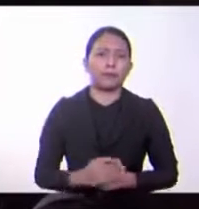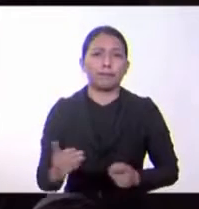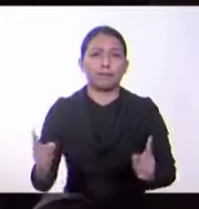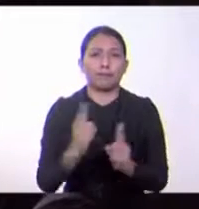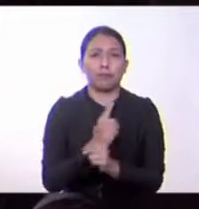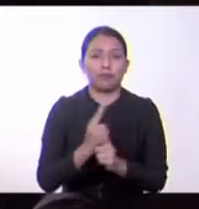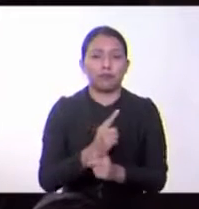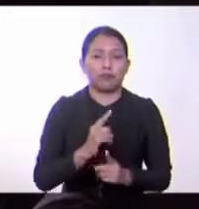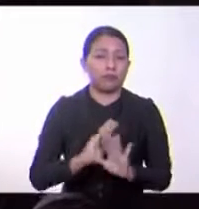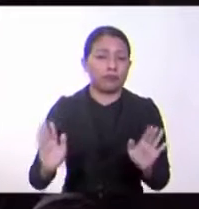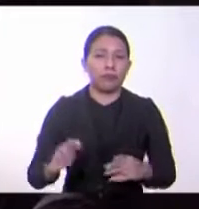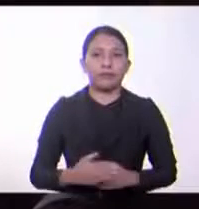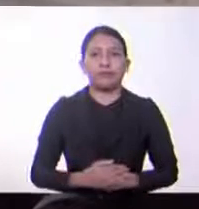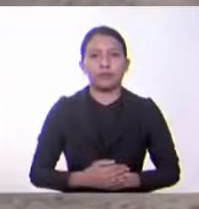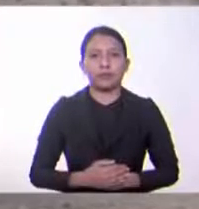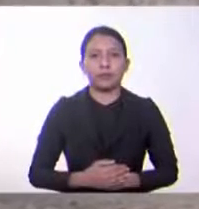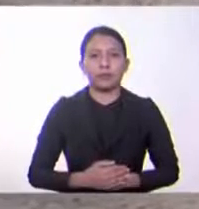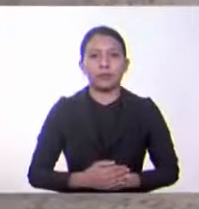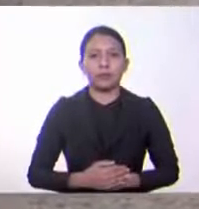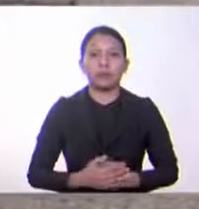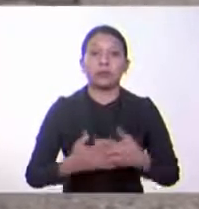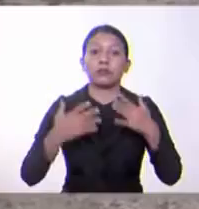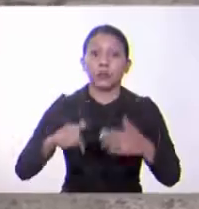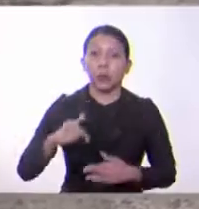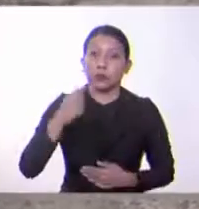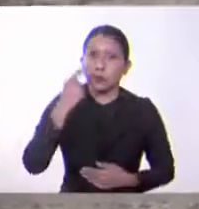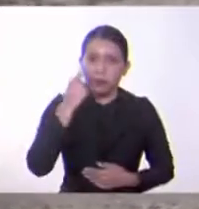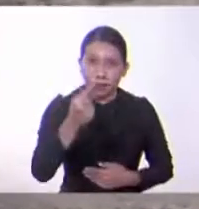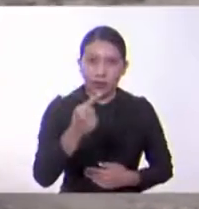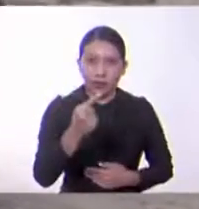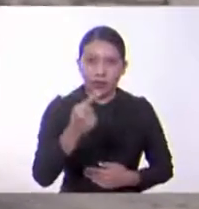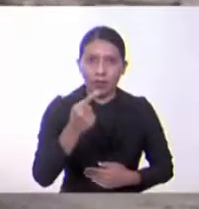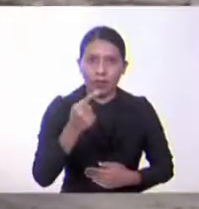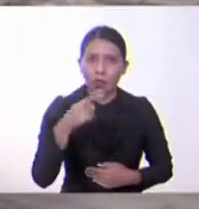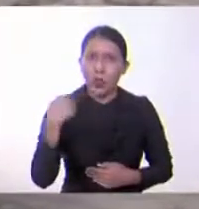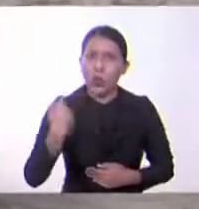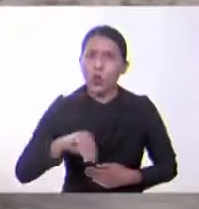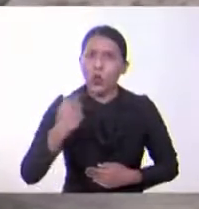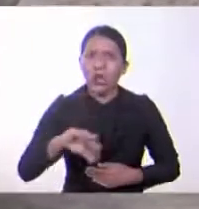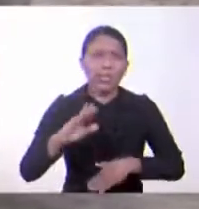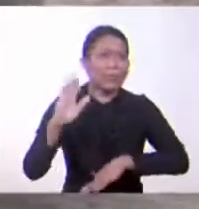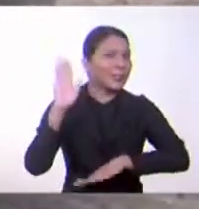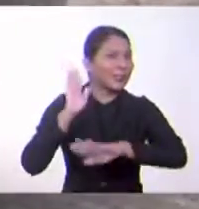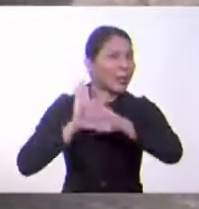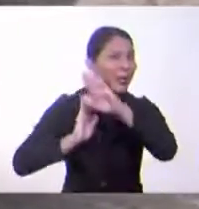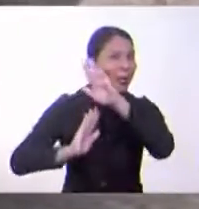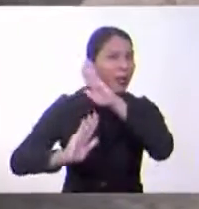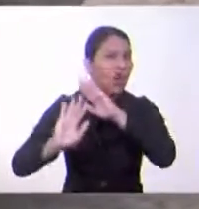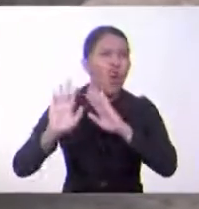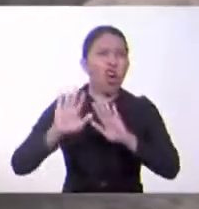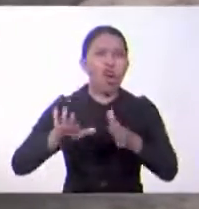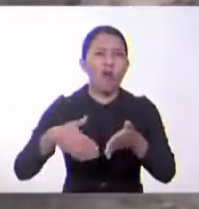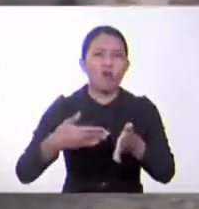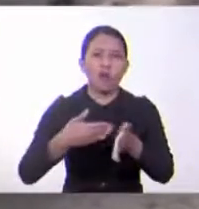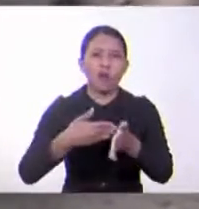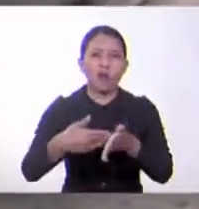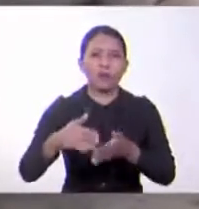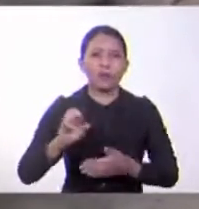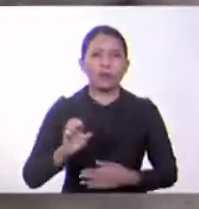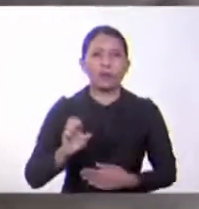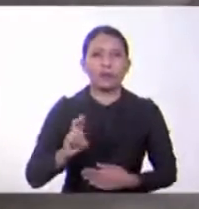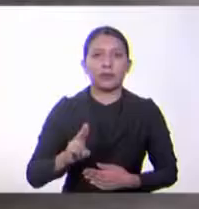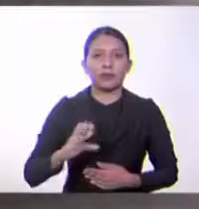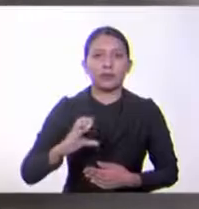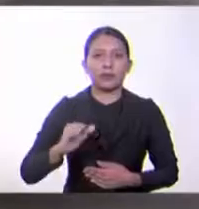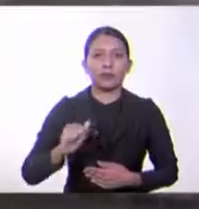acabó ahí. De hecho, ahora hablaremos de una revolucionaria historia sobre el origen de los eucariotas,